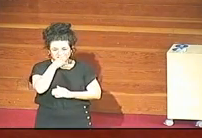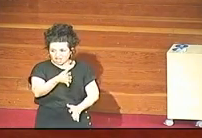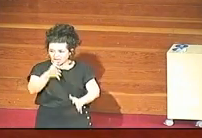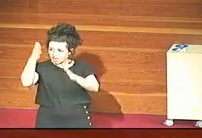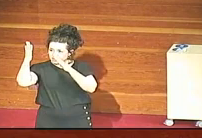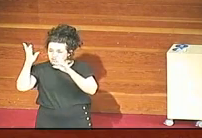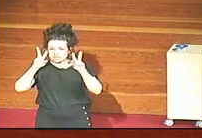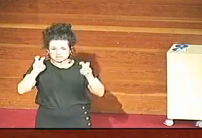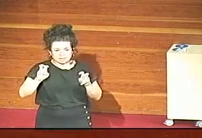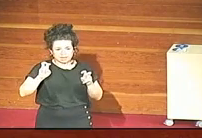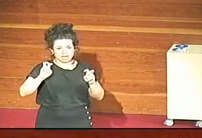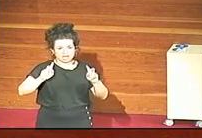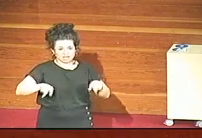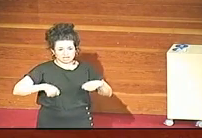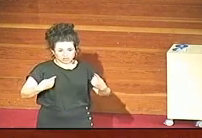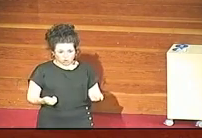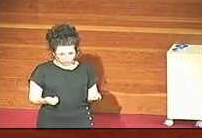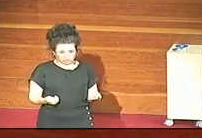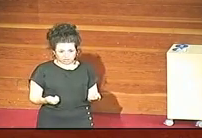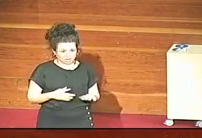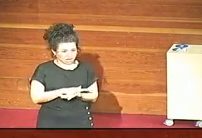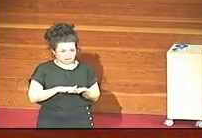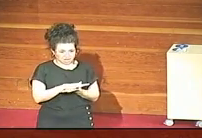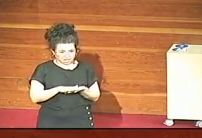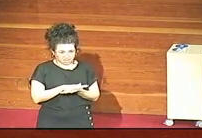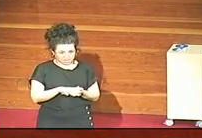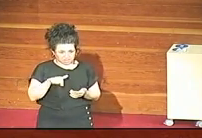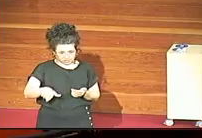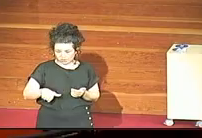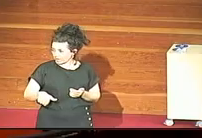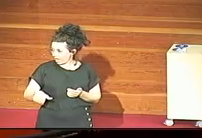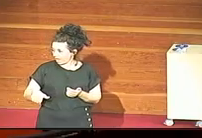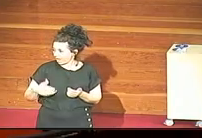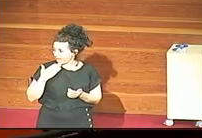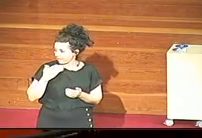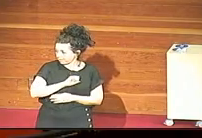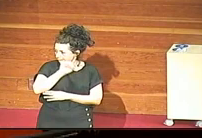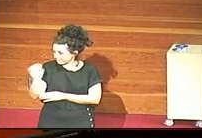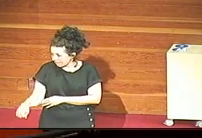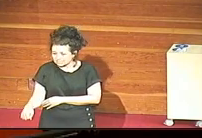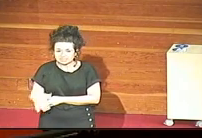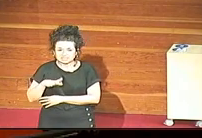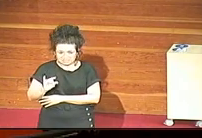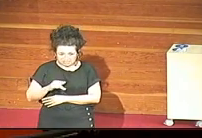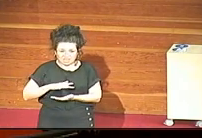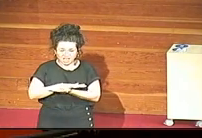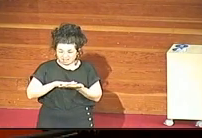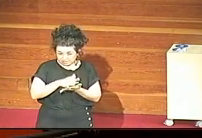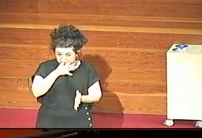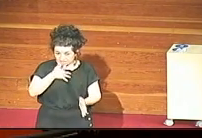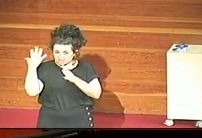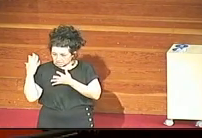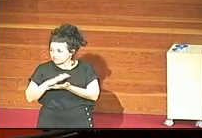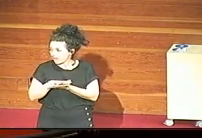de estos temas de ecología yo ya llevo más años que tú en el planeta y ya te puedo decir que si hablábamos de